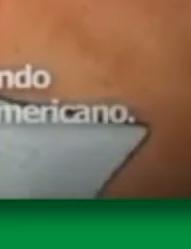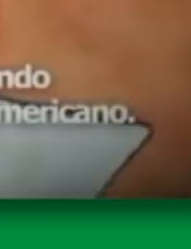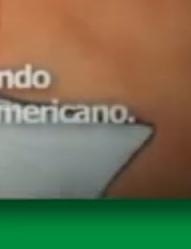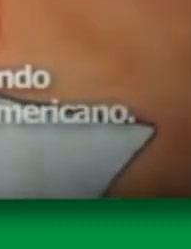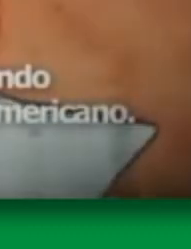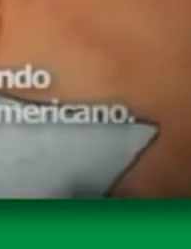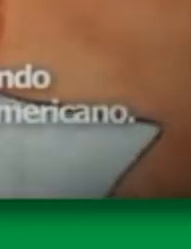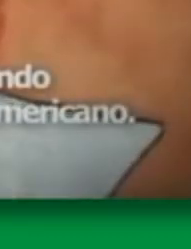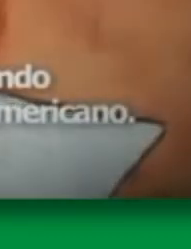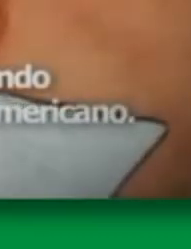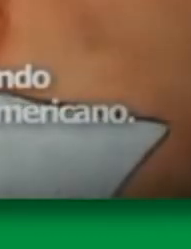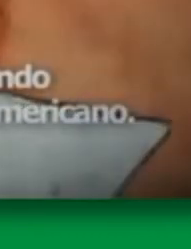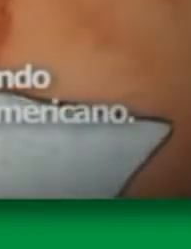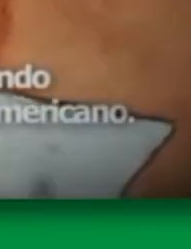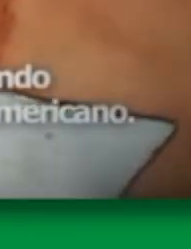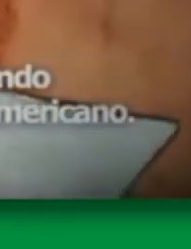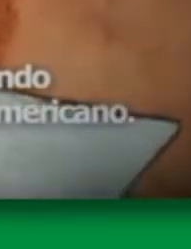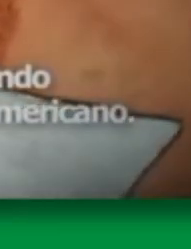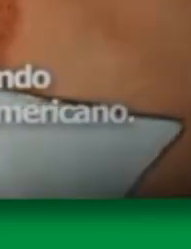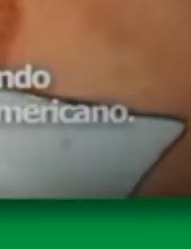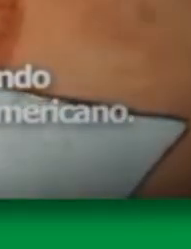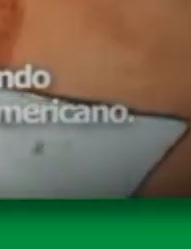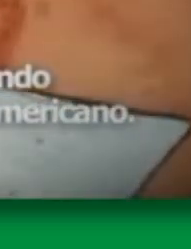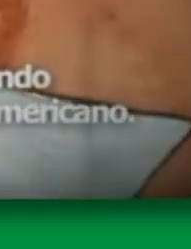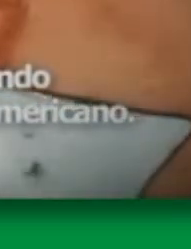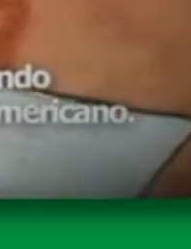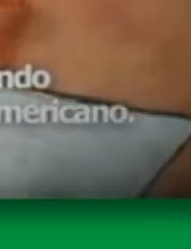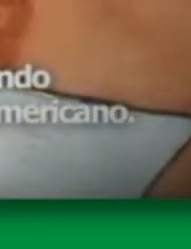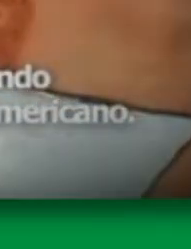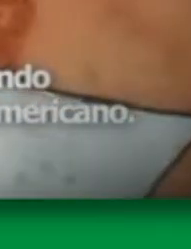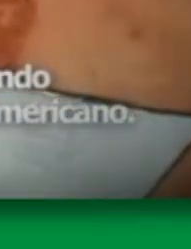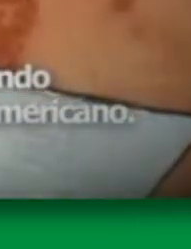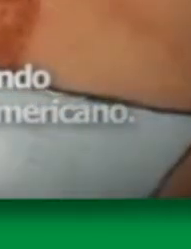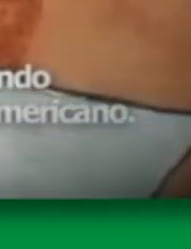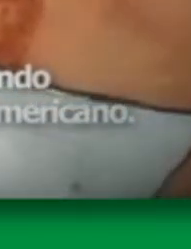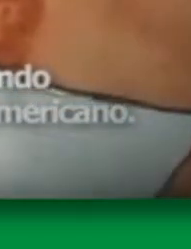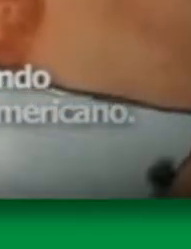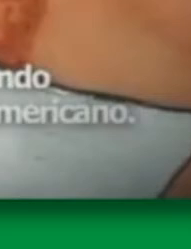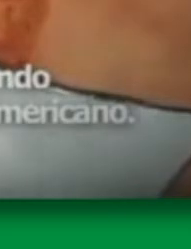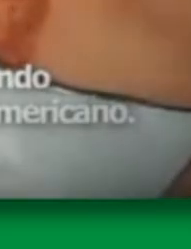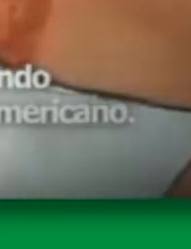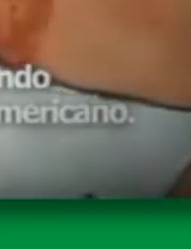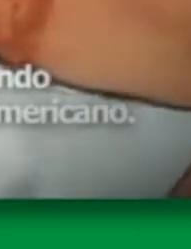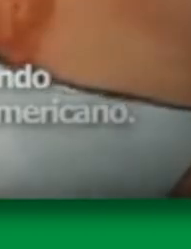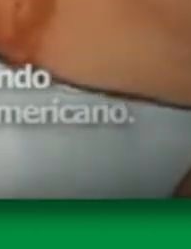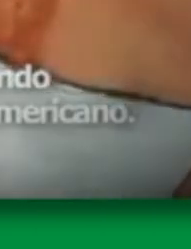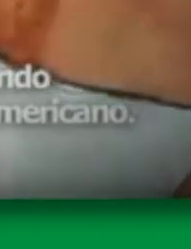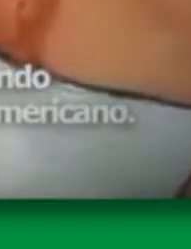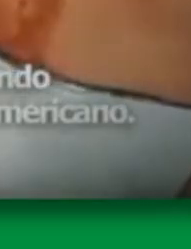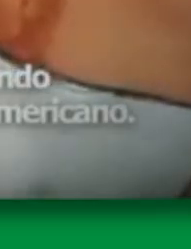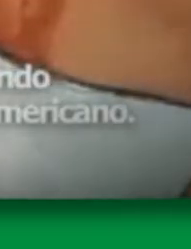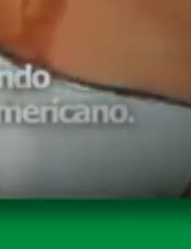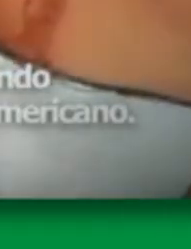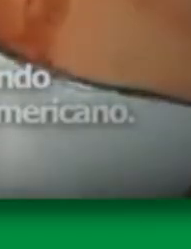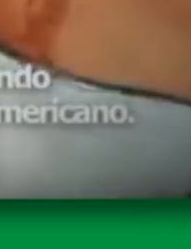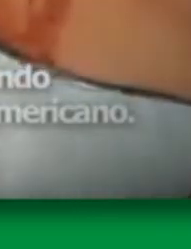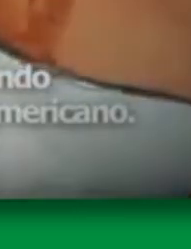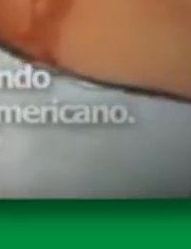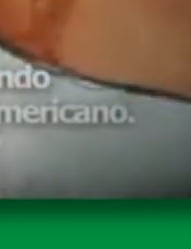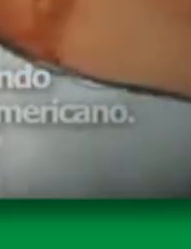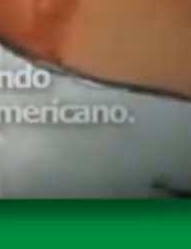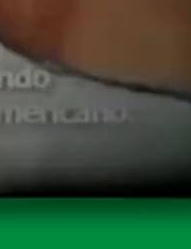Murió en Caracas el 5 de abril de 1969. Pero su obra continúa siendo hoy en día un punto